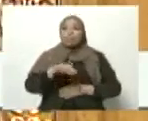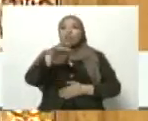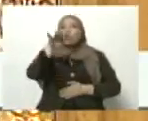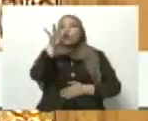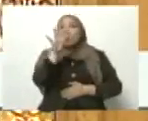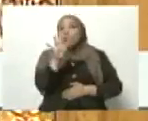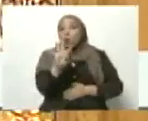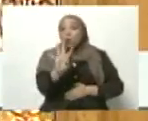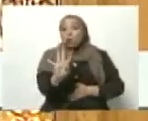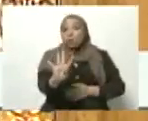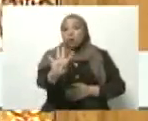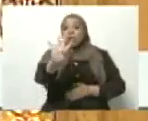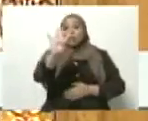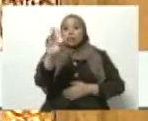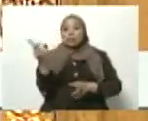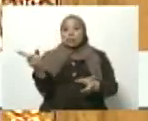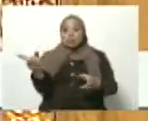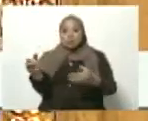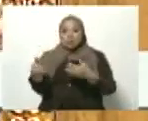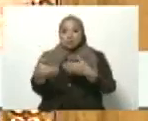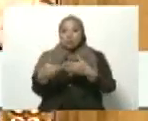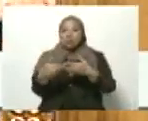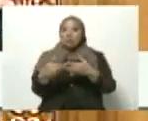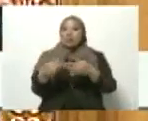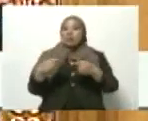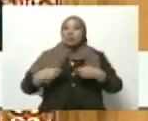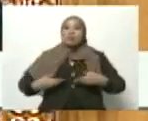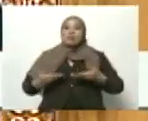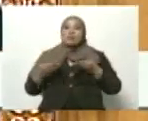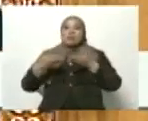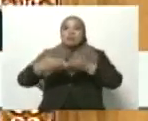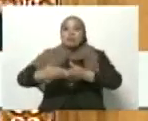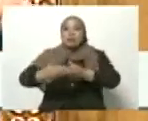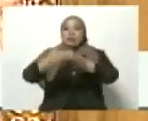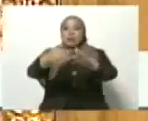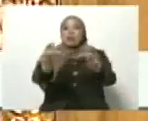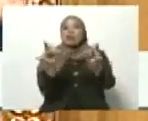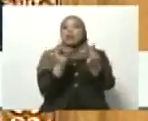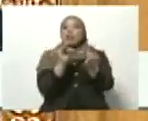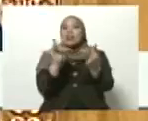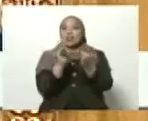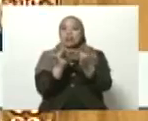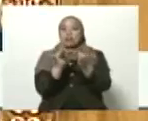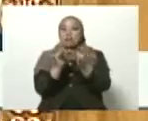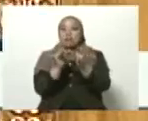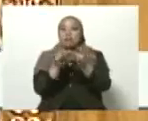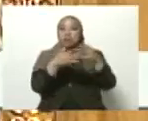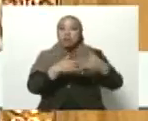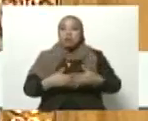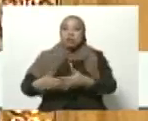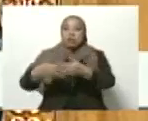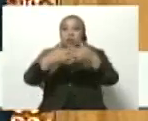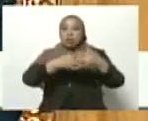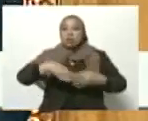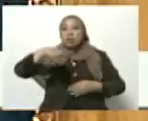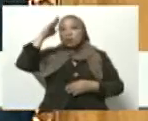tanqueros iraníes fueron, no por la fuerza, se entregaron directamente a fuerzas navales norteamericanas